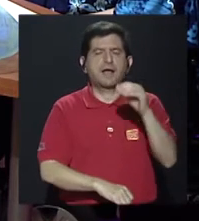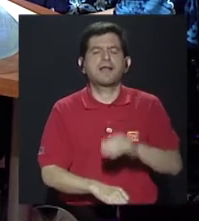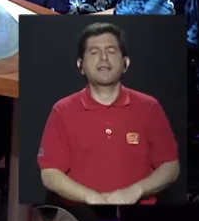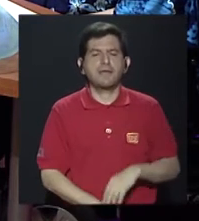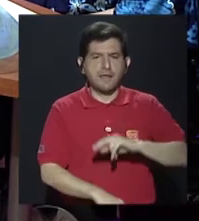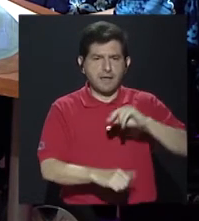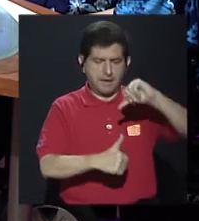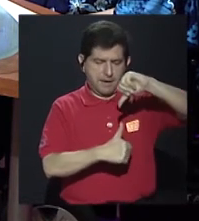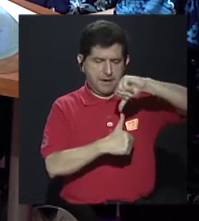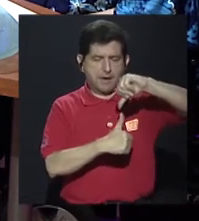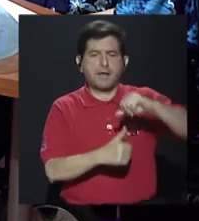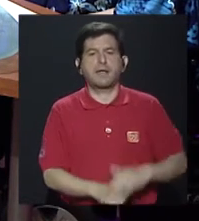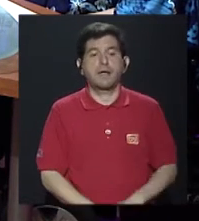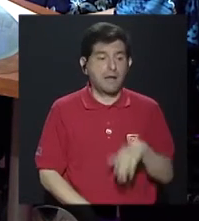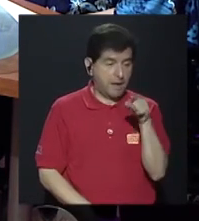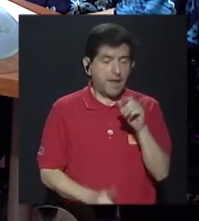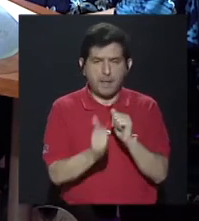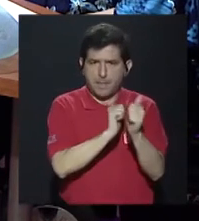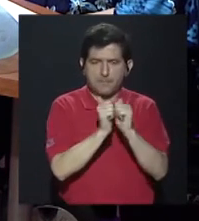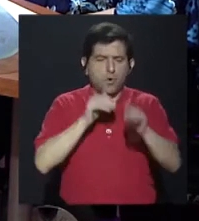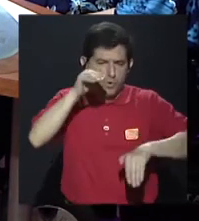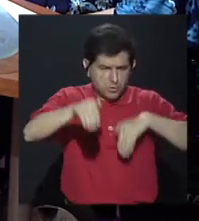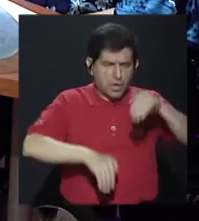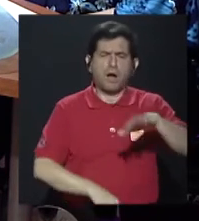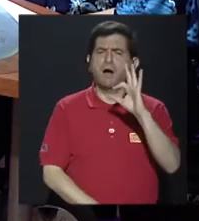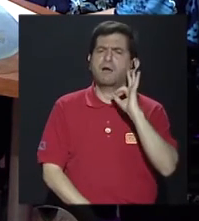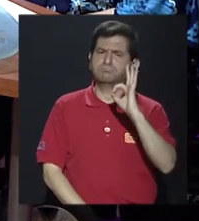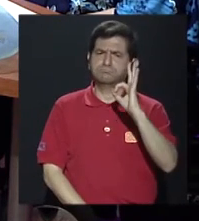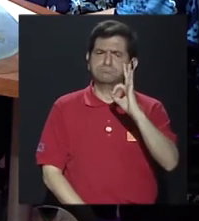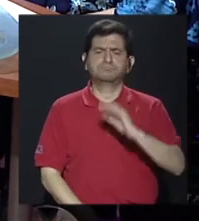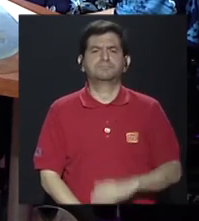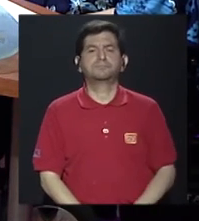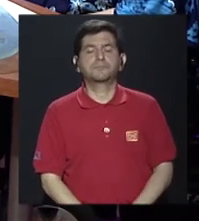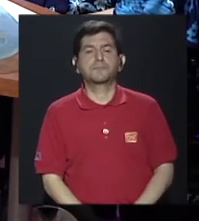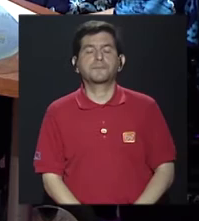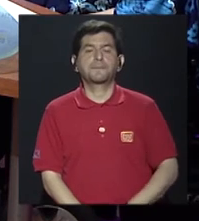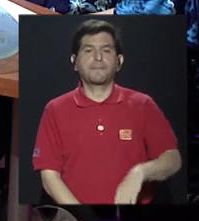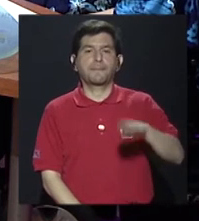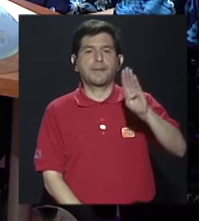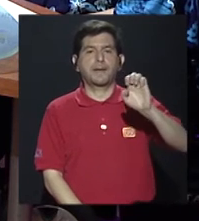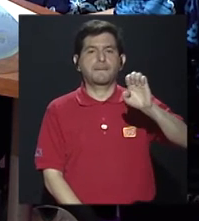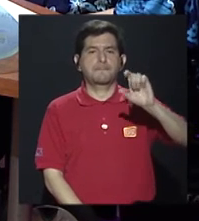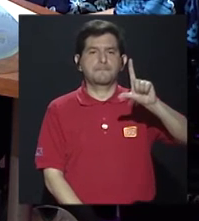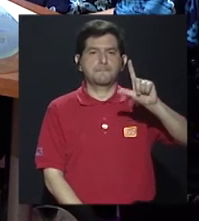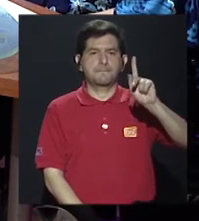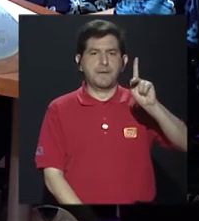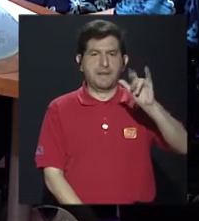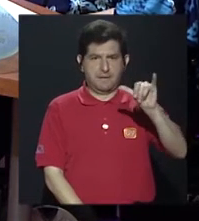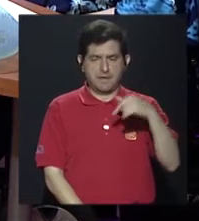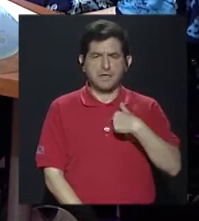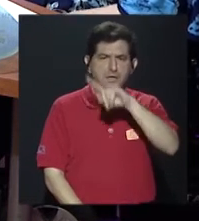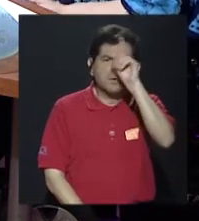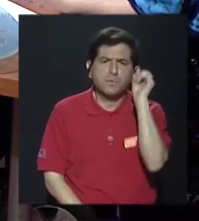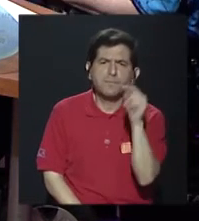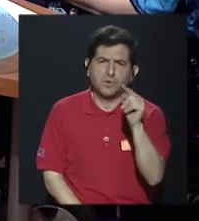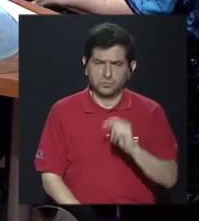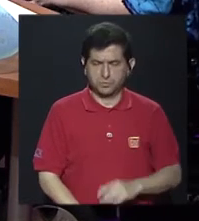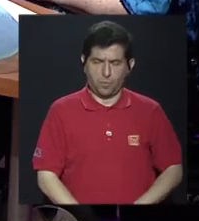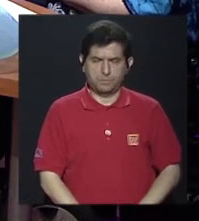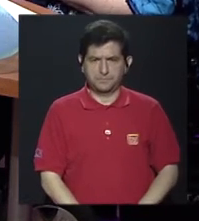Sí, realmente muy, muy loable. Y precisamente, Belki, yo quisiera preguntarte eso, porque antes